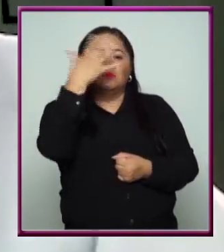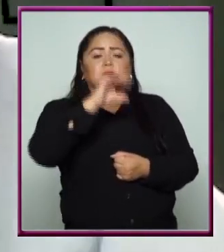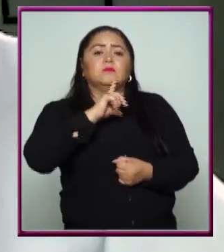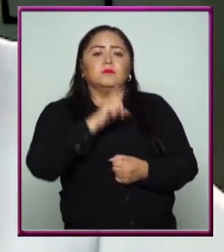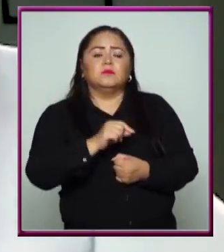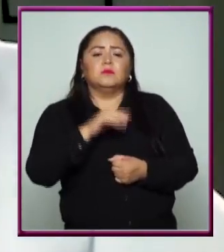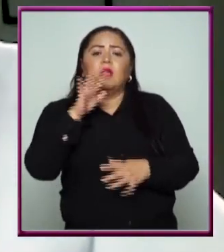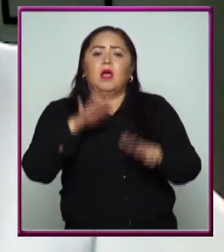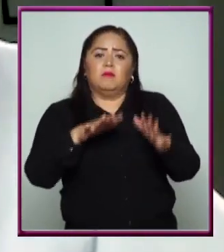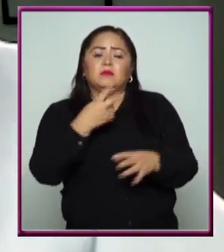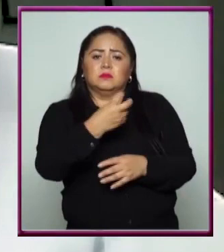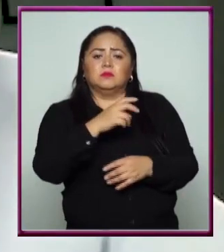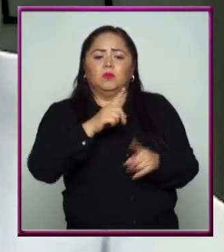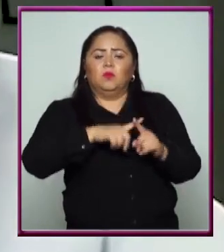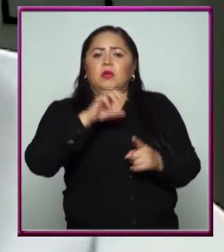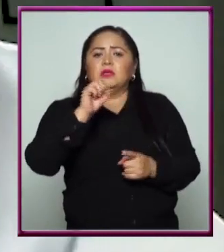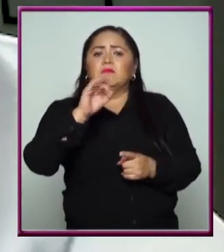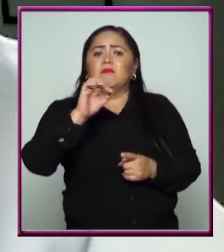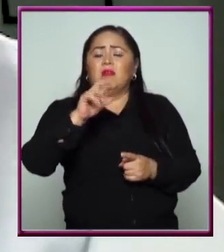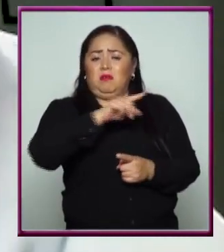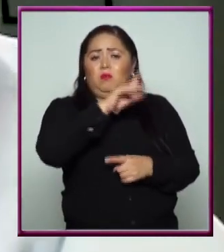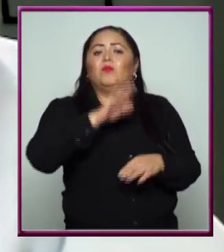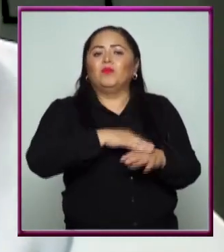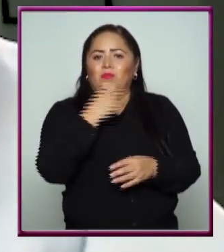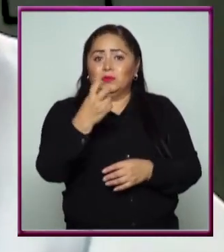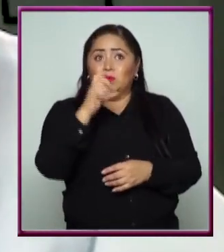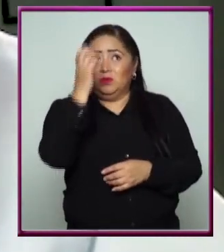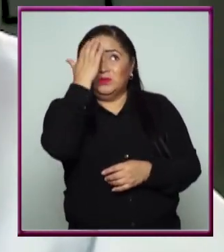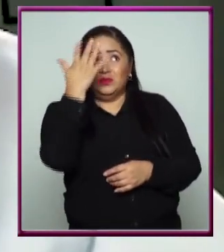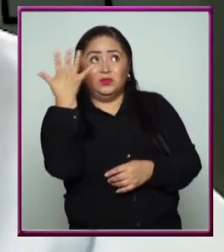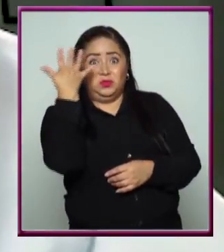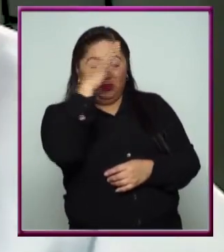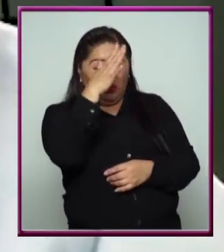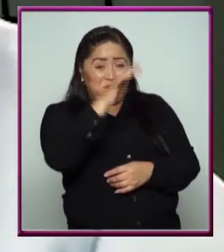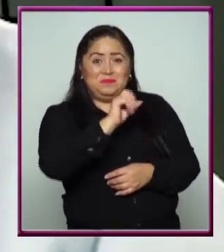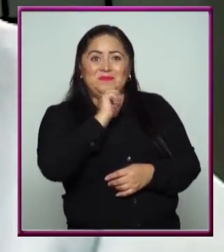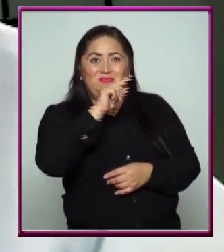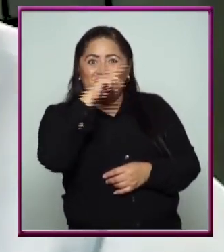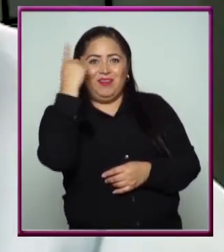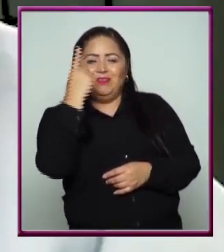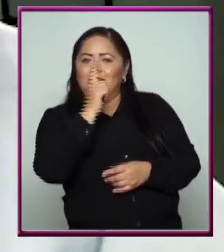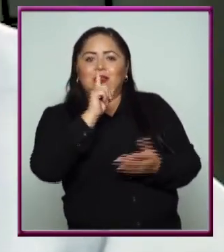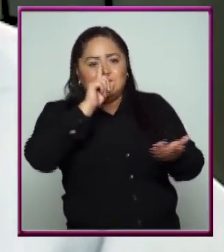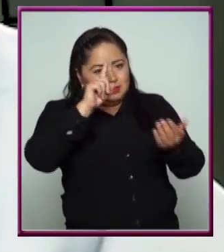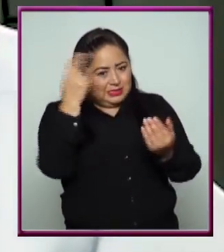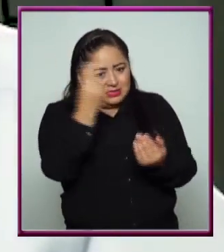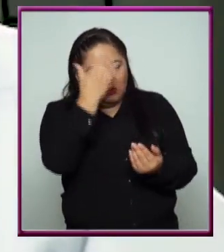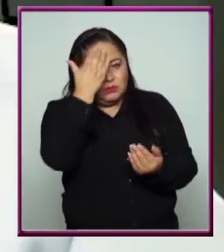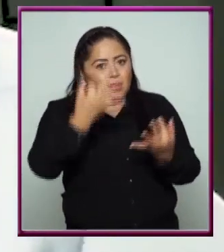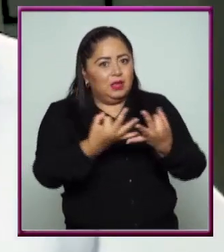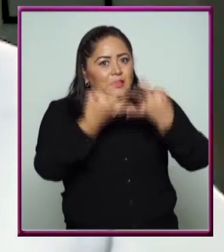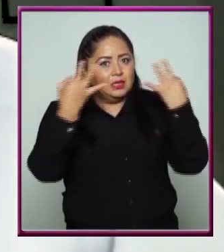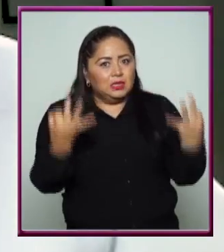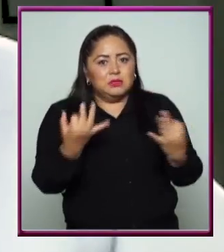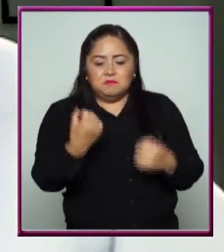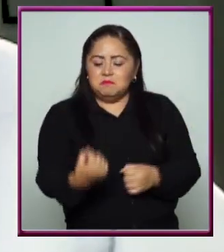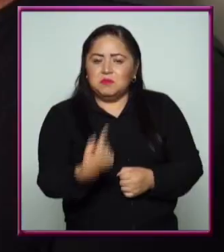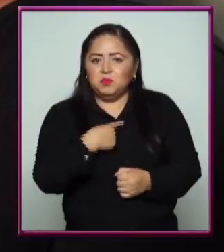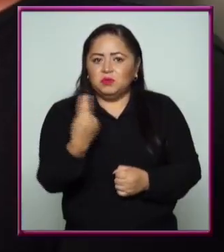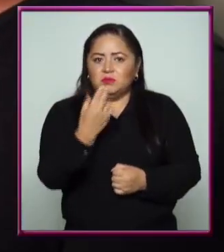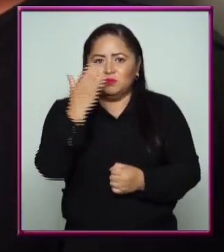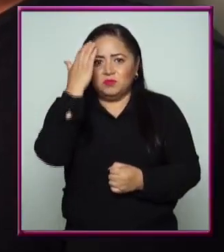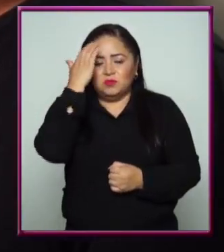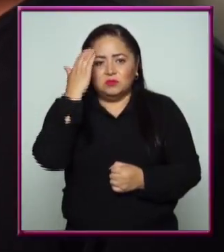mayormente alrededor de estas temperaturas. Entonces, conocer al Sol también es conocer a la Tierra y conocernos a nosotros